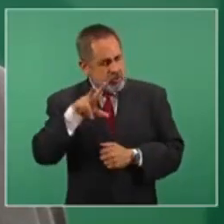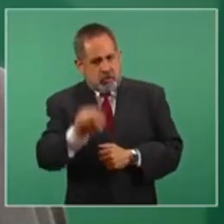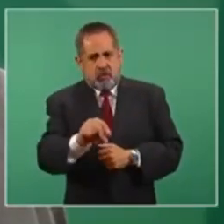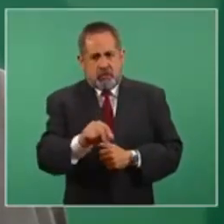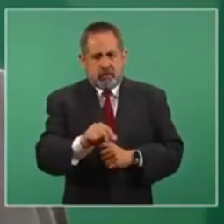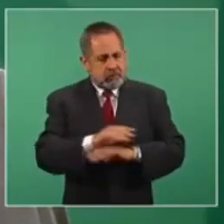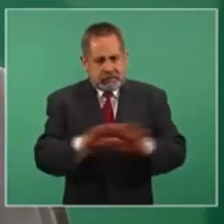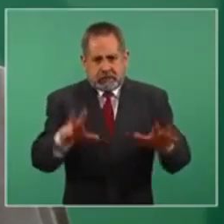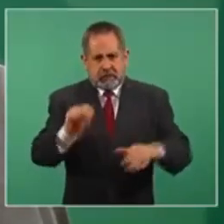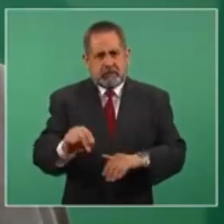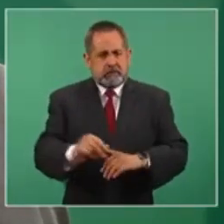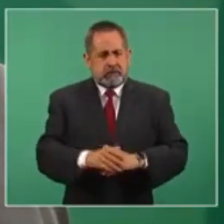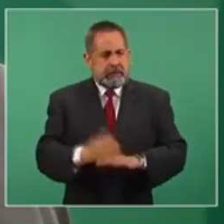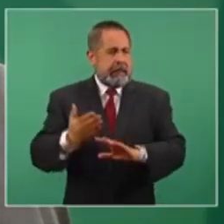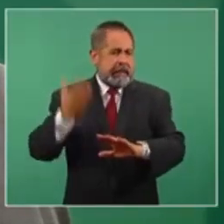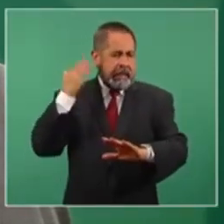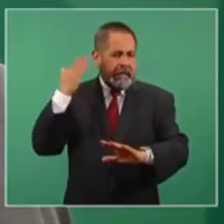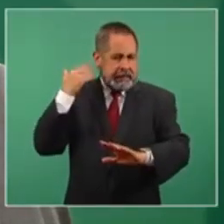como era antes.